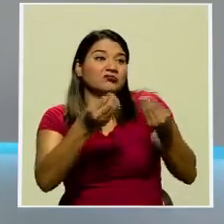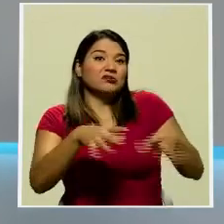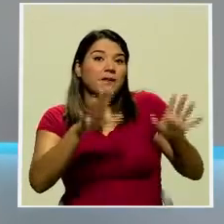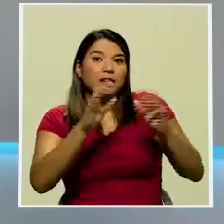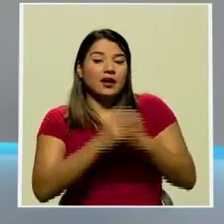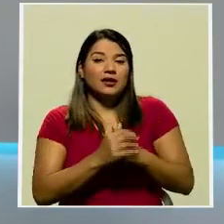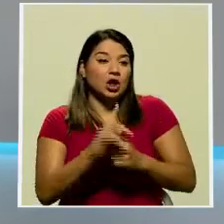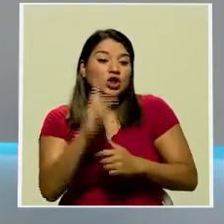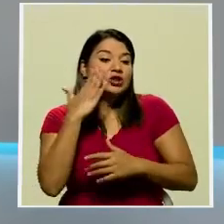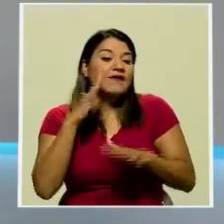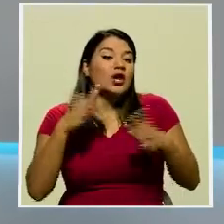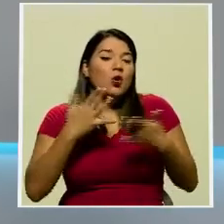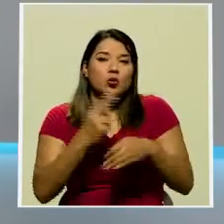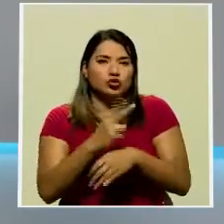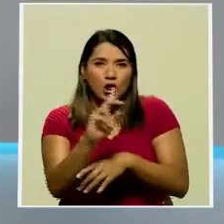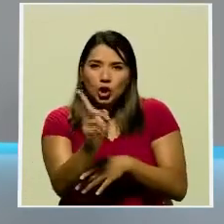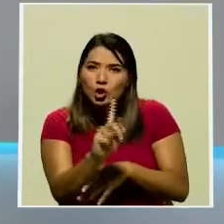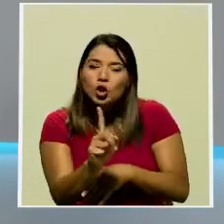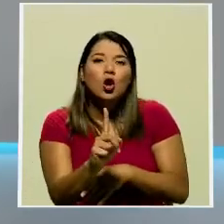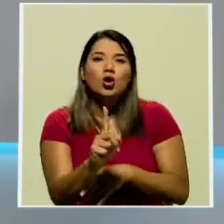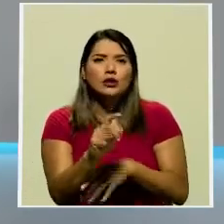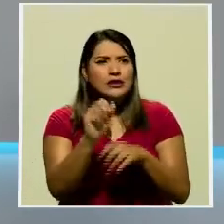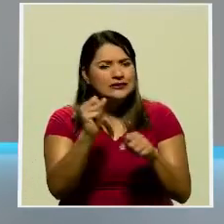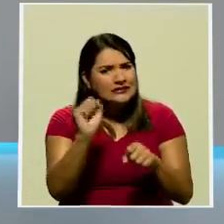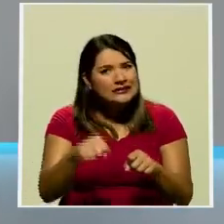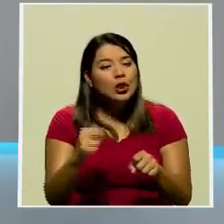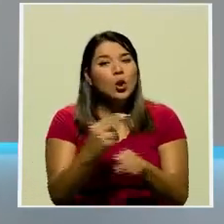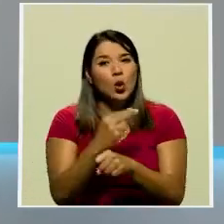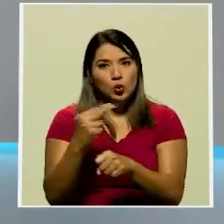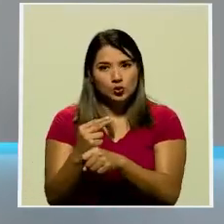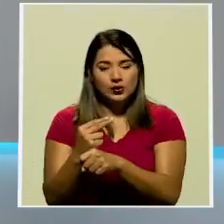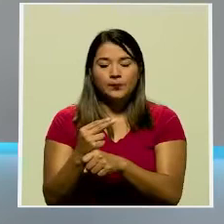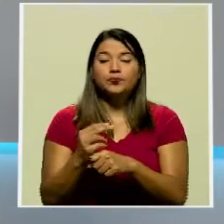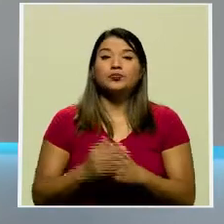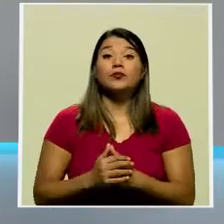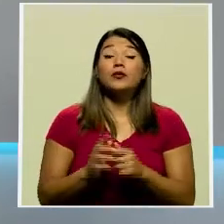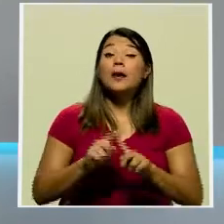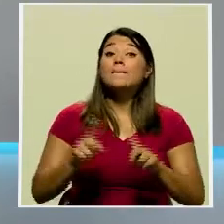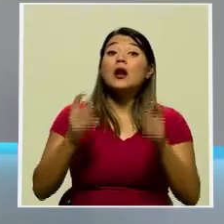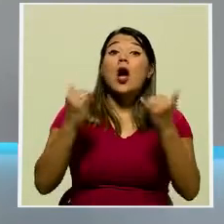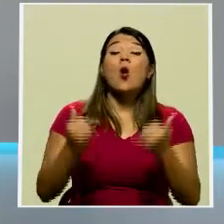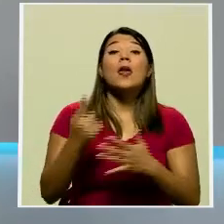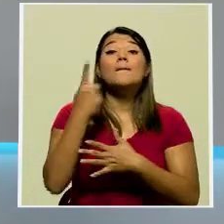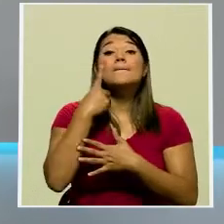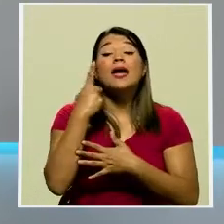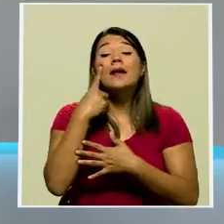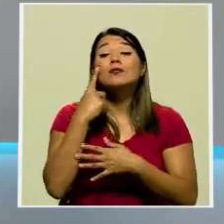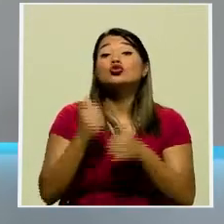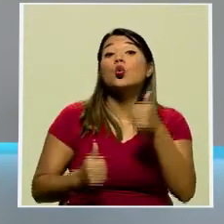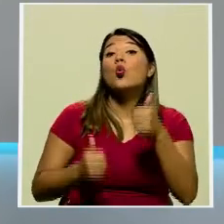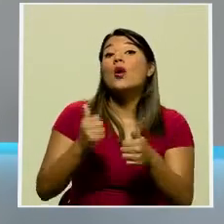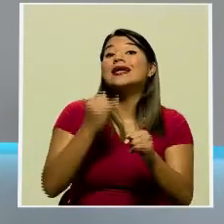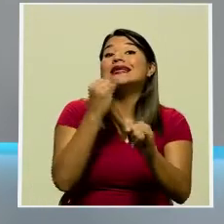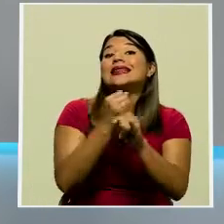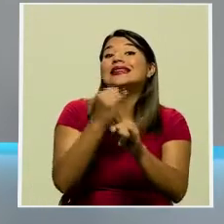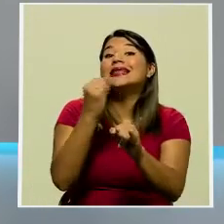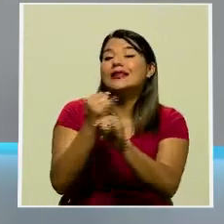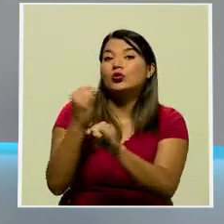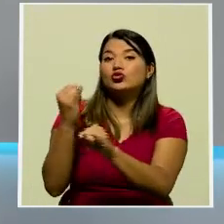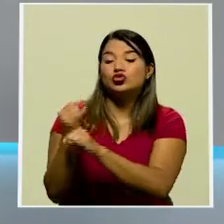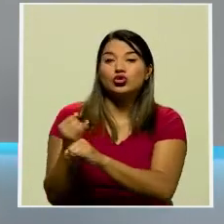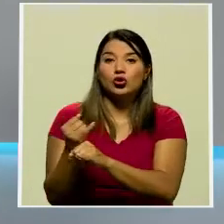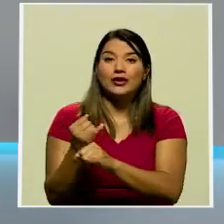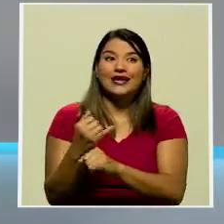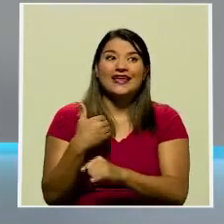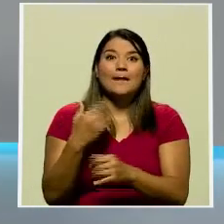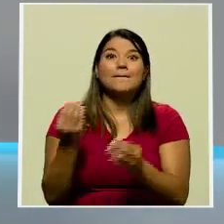van directo en servicio a la población. Pero ahora sí vamos de inmediato a ver cuáles son esas instituciones que salieron con números